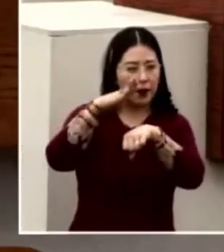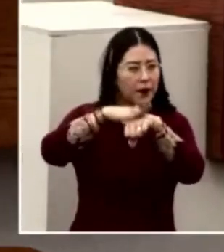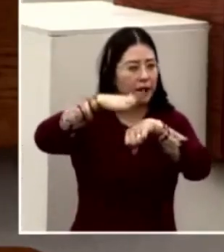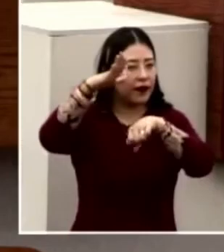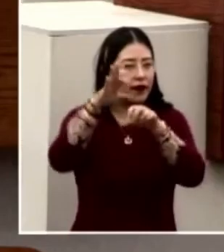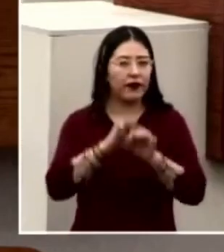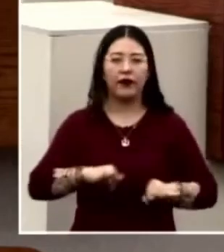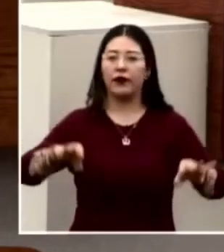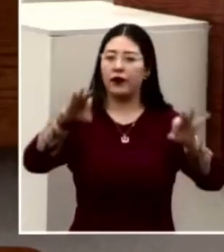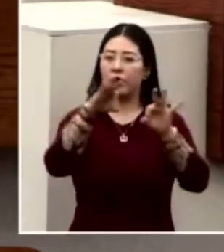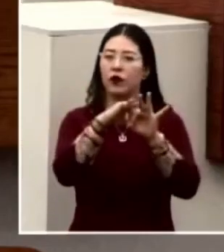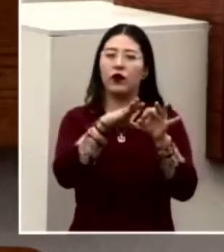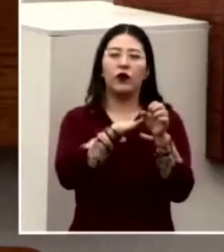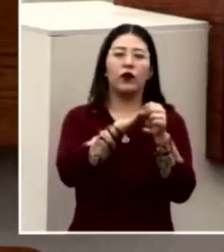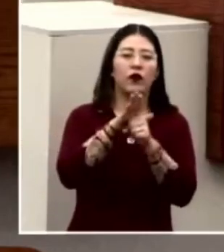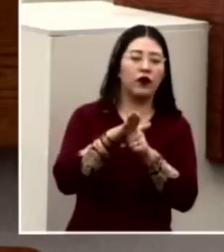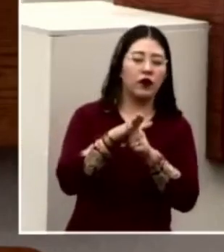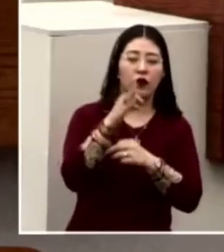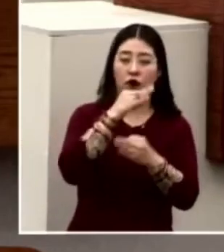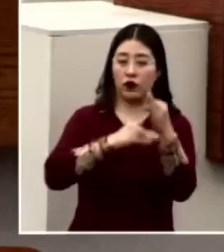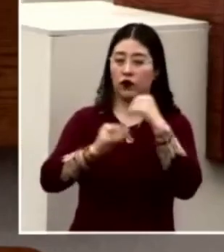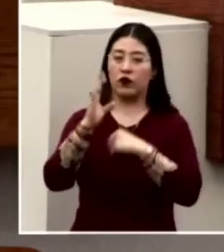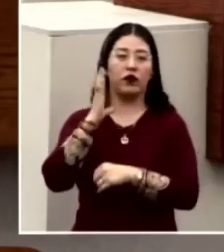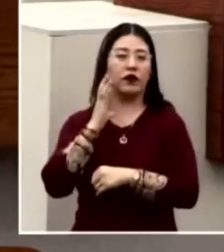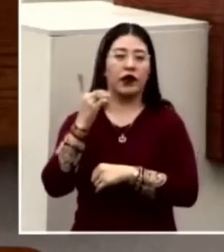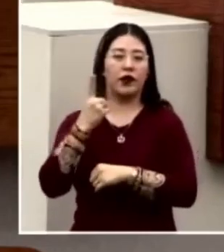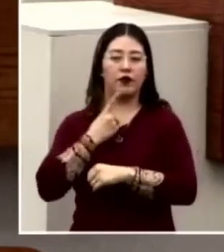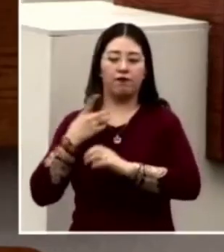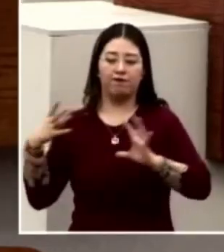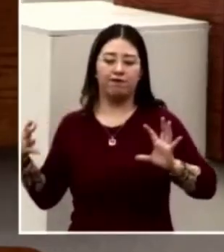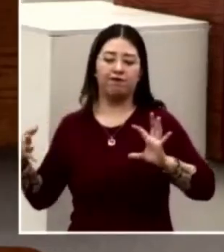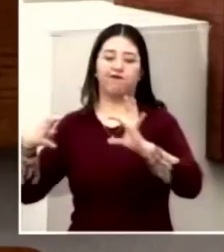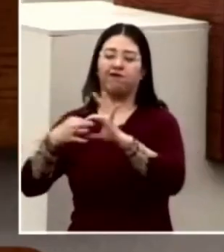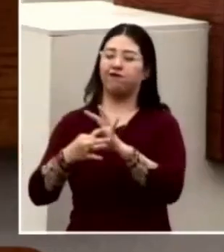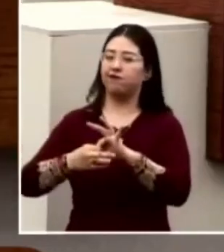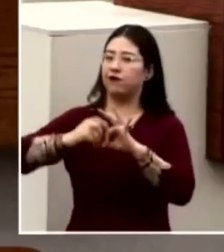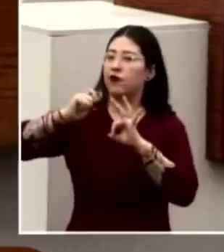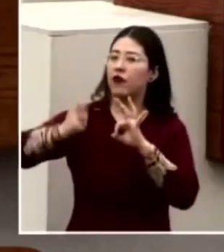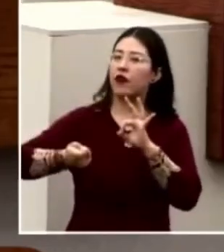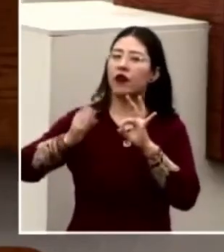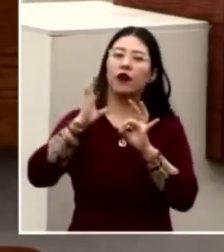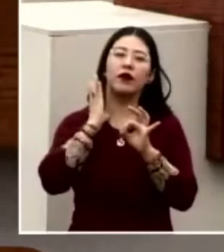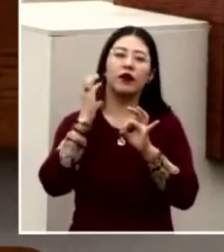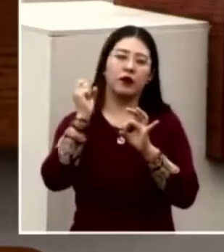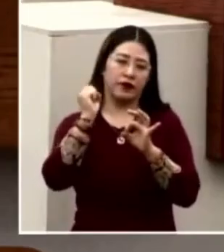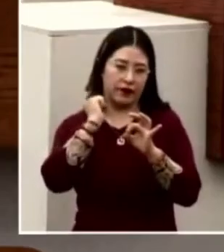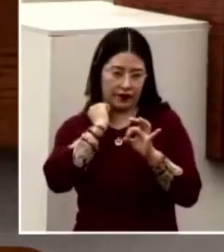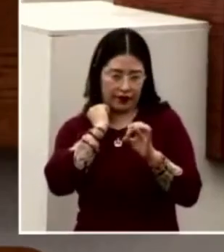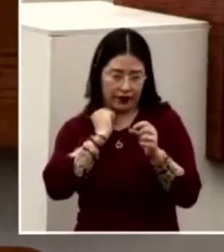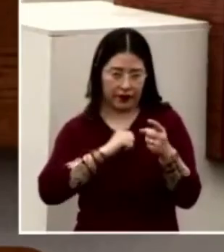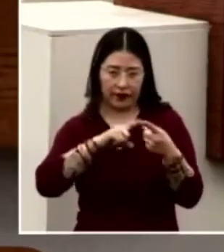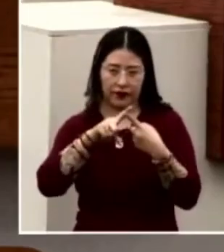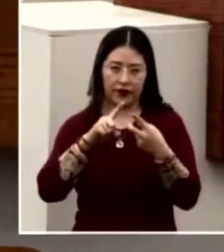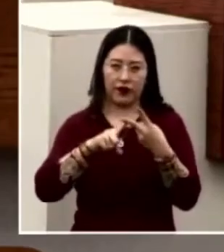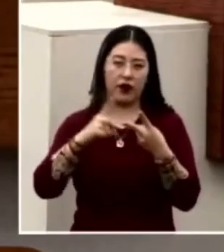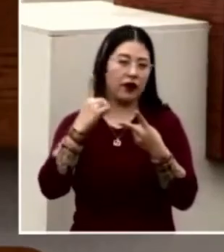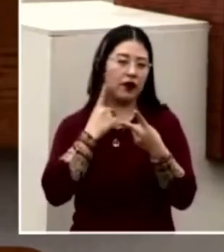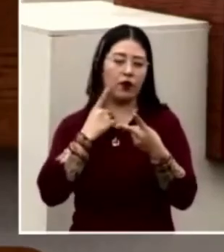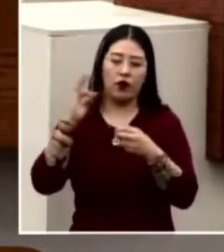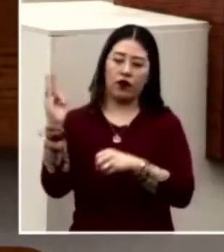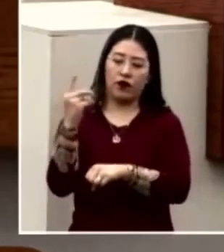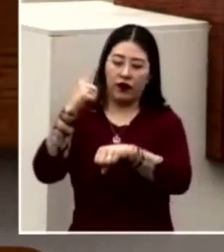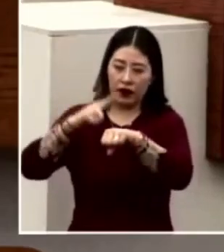todo los poderes legislativos. Me refiero al Congreso de la Unión, diputados federales